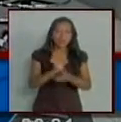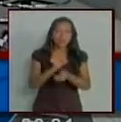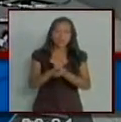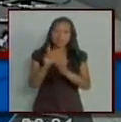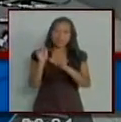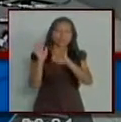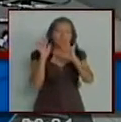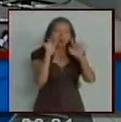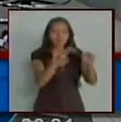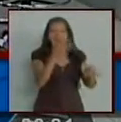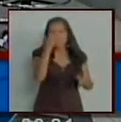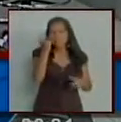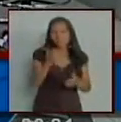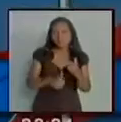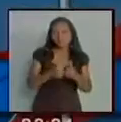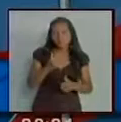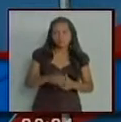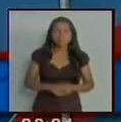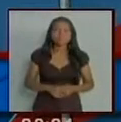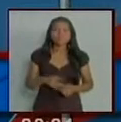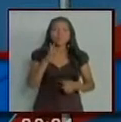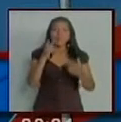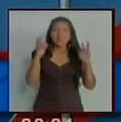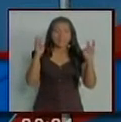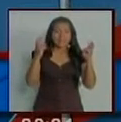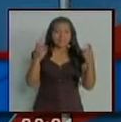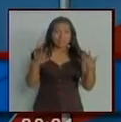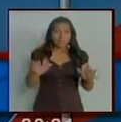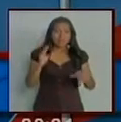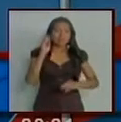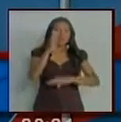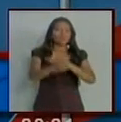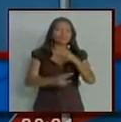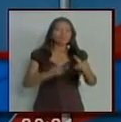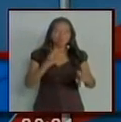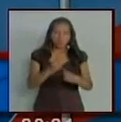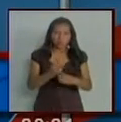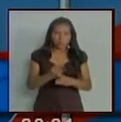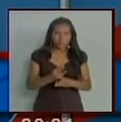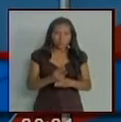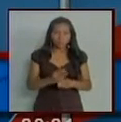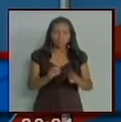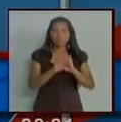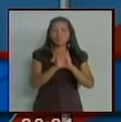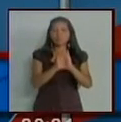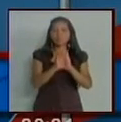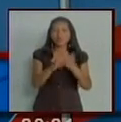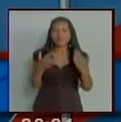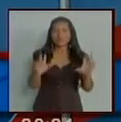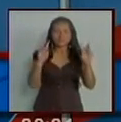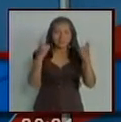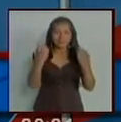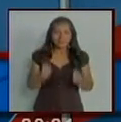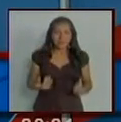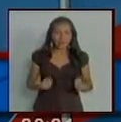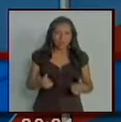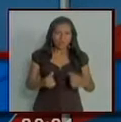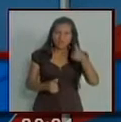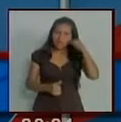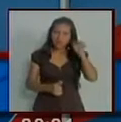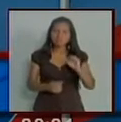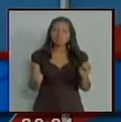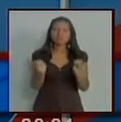su consultorio? Problemas en el oído. De la audición. En el mundo, y me gustó que cuando se hace un tema como el de ahora,